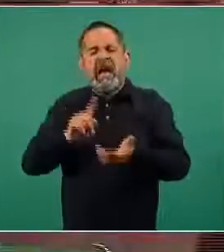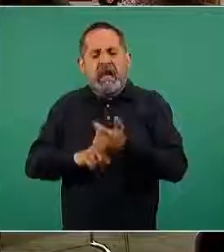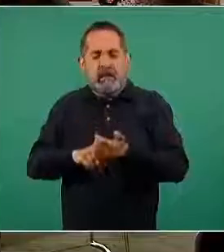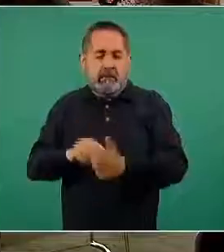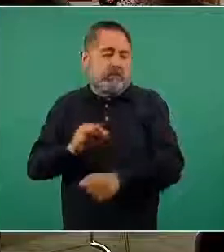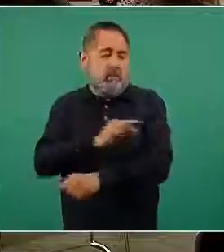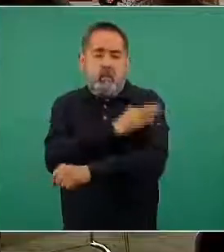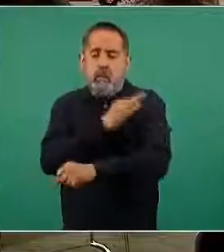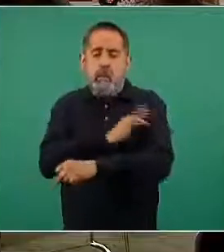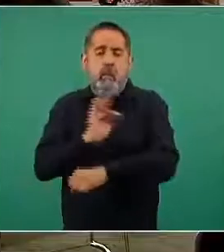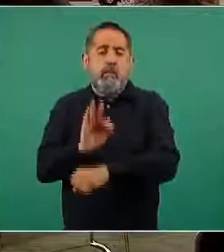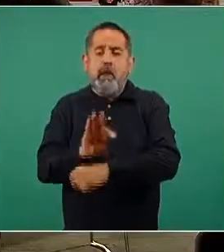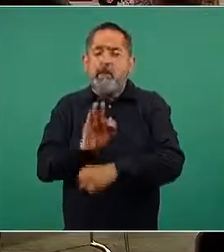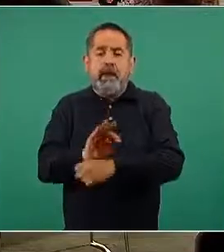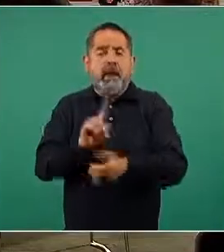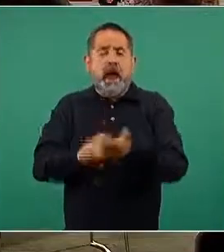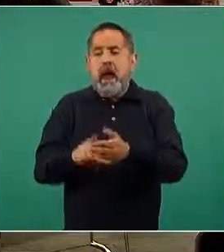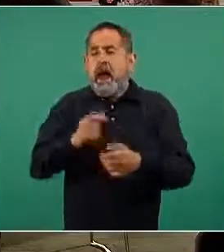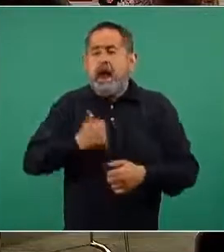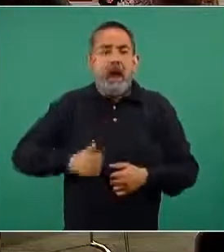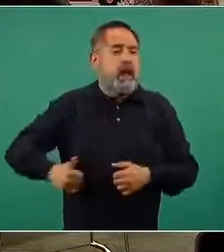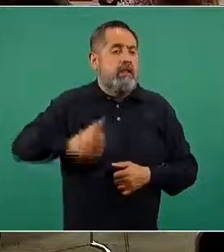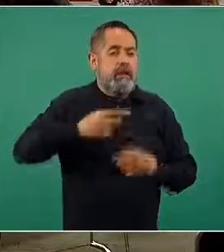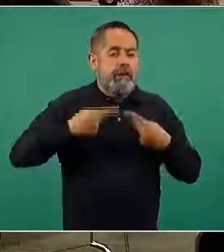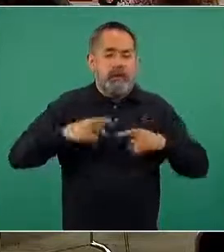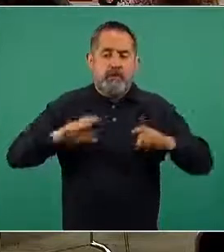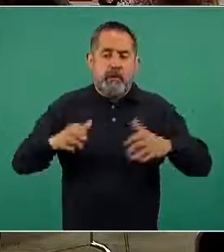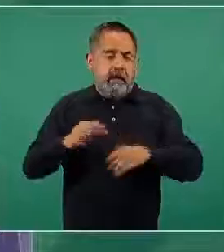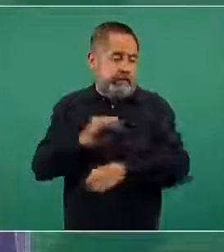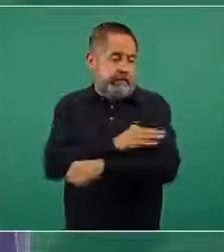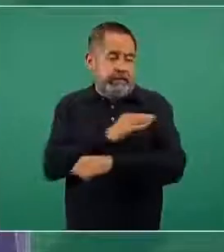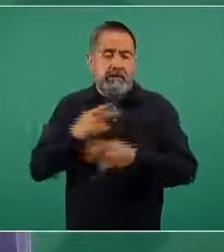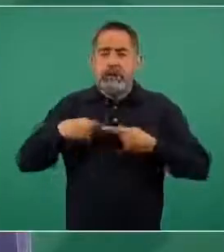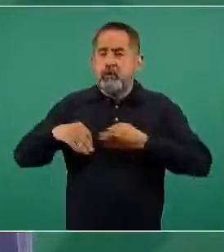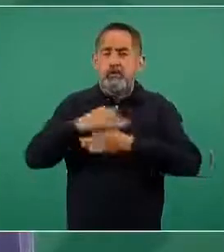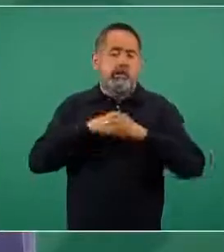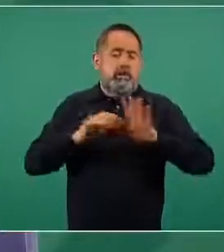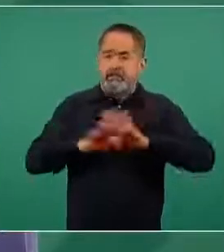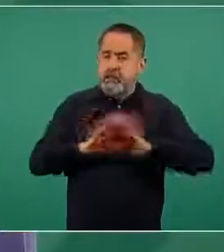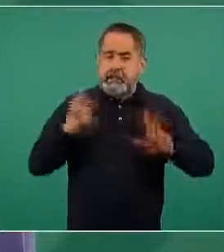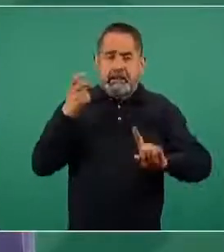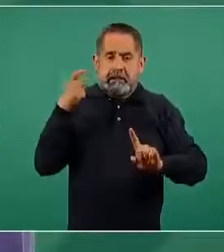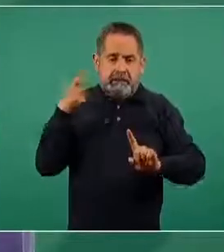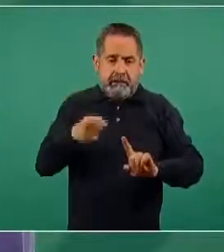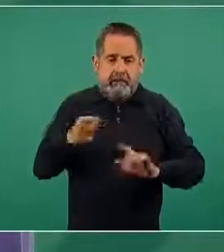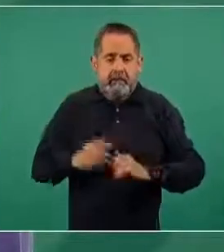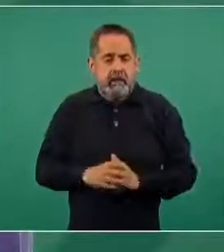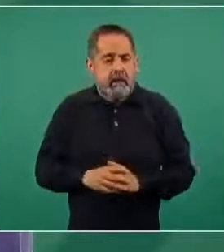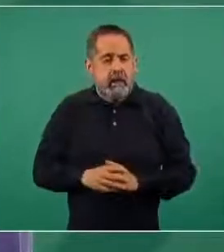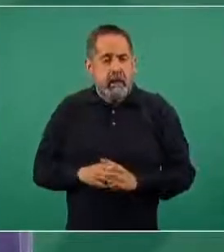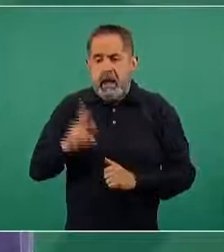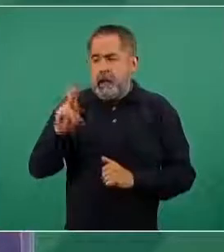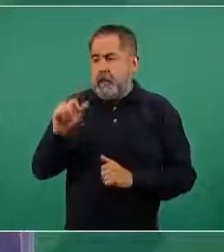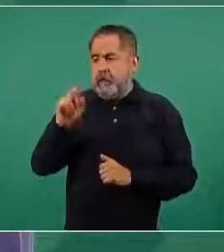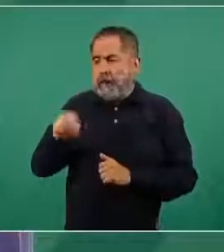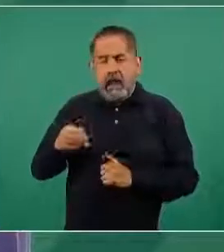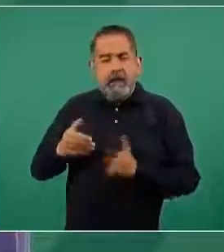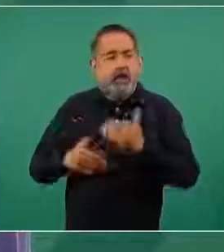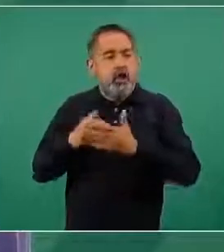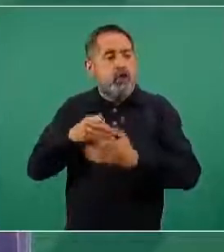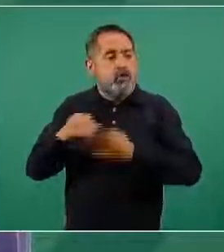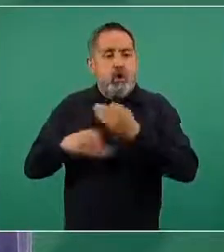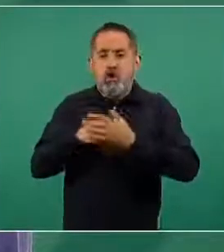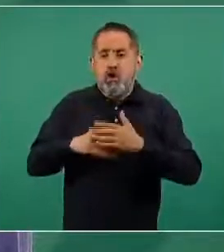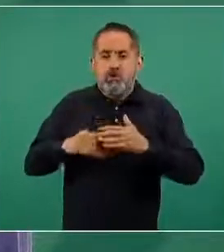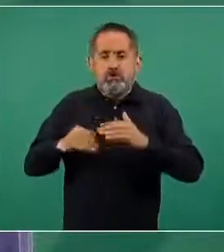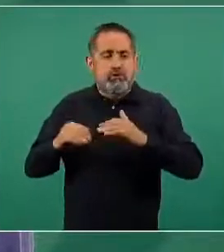son proteger a cada una de las personas vacunadas y a la población en su conjunto. El plan es cubrir a todas y